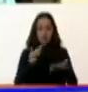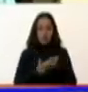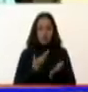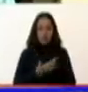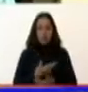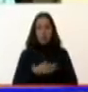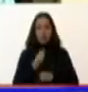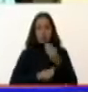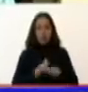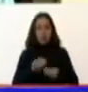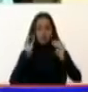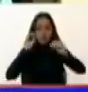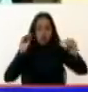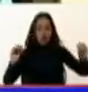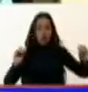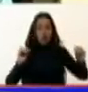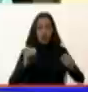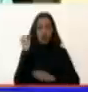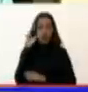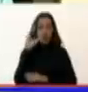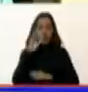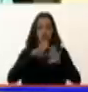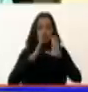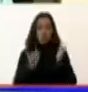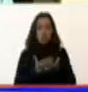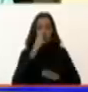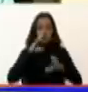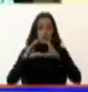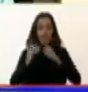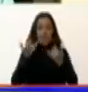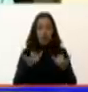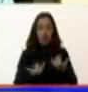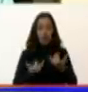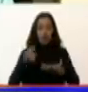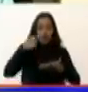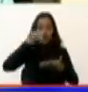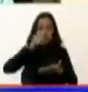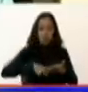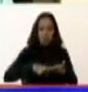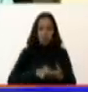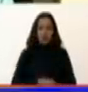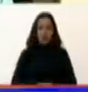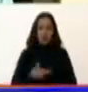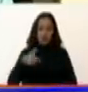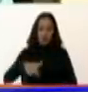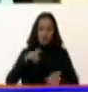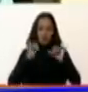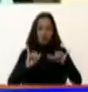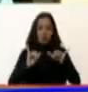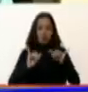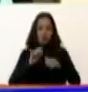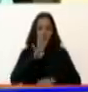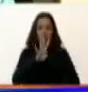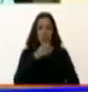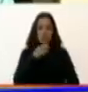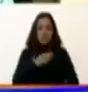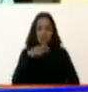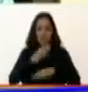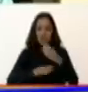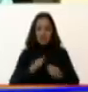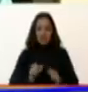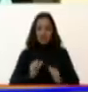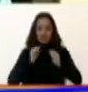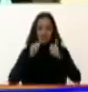este Congreso Mundial de Comunicadores que voy a firmar el decreto para hoy mismo, 4 de diciembre, crear